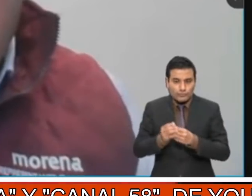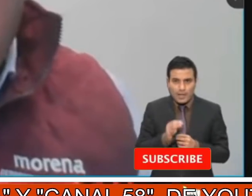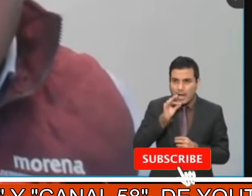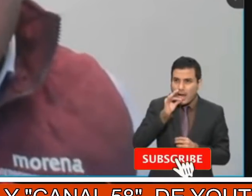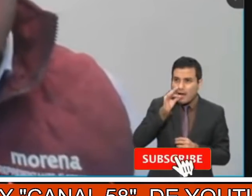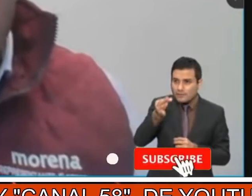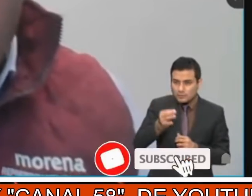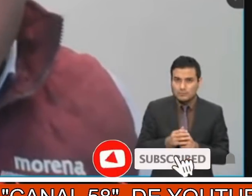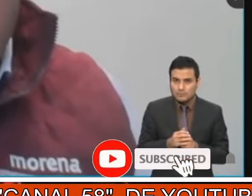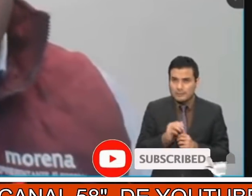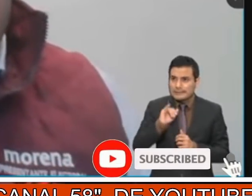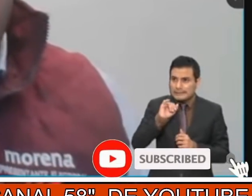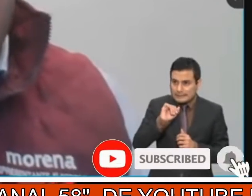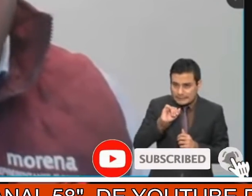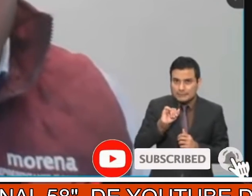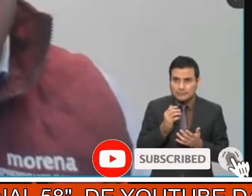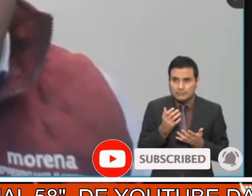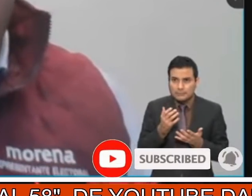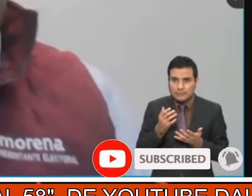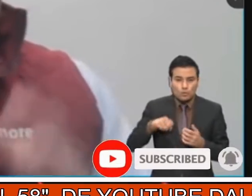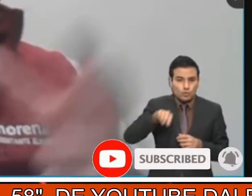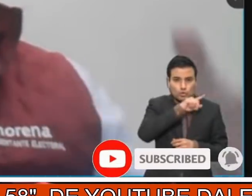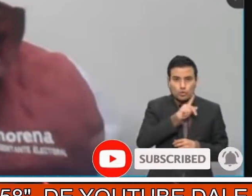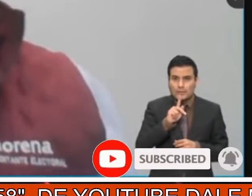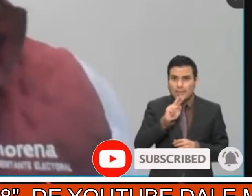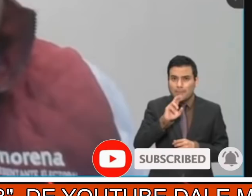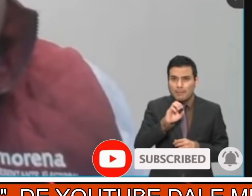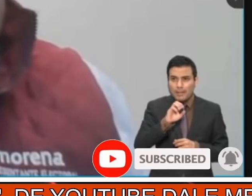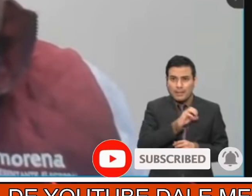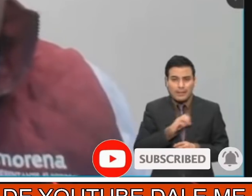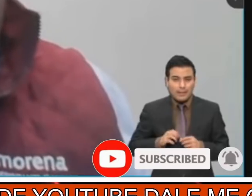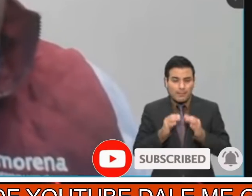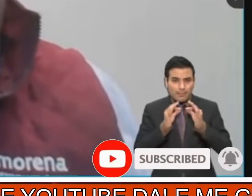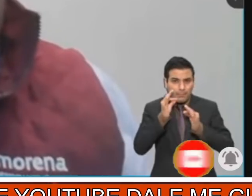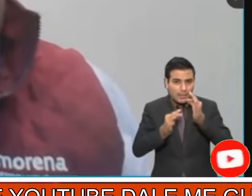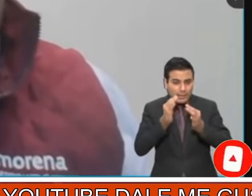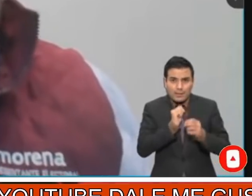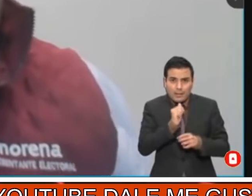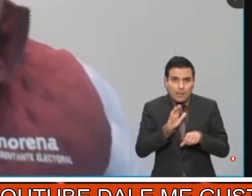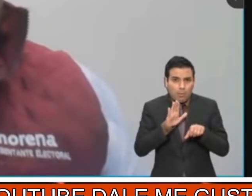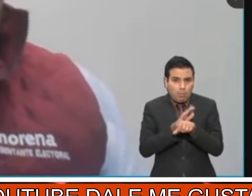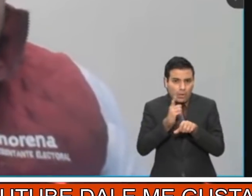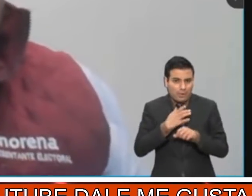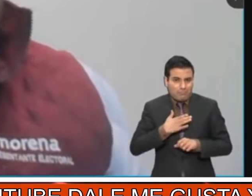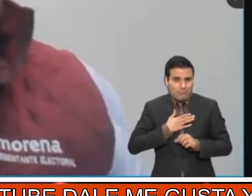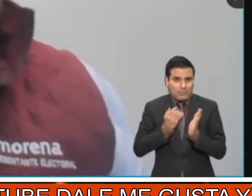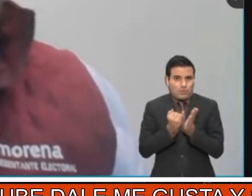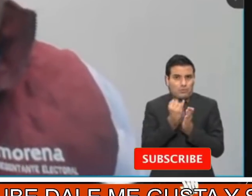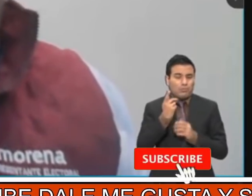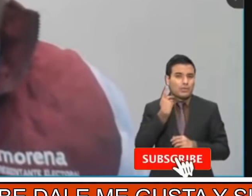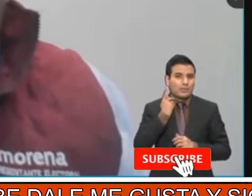autoridad que el camino que se escogió de no hacer precampañas fue un camino derivado de situaciones políticas. Todo